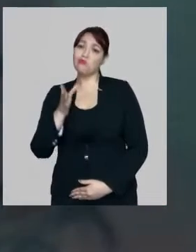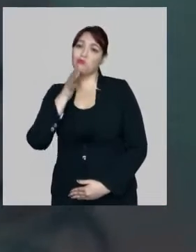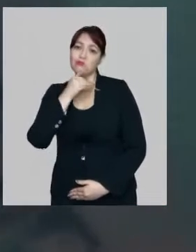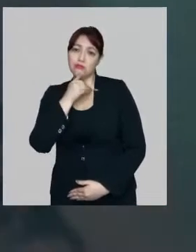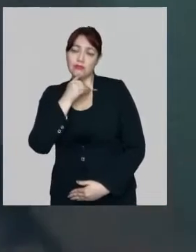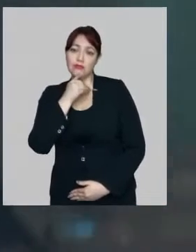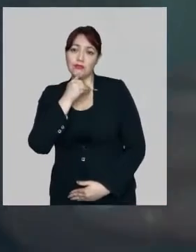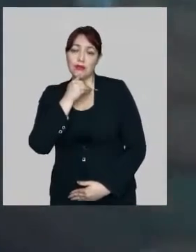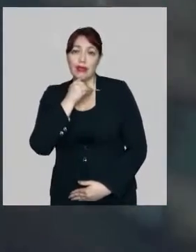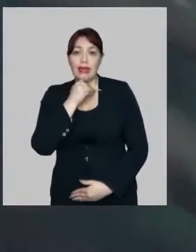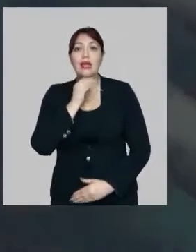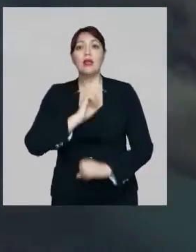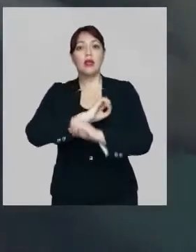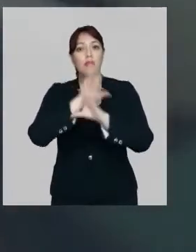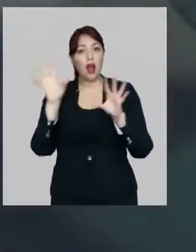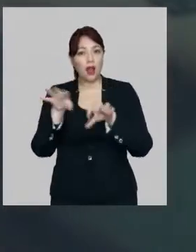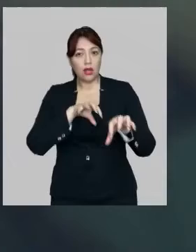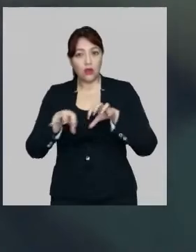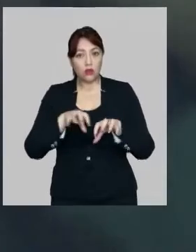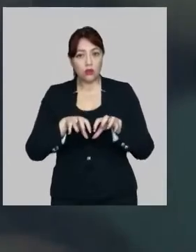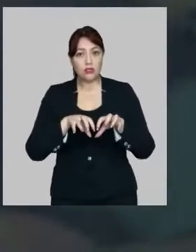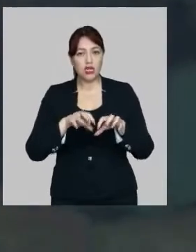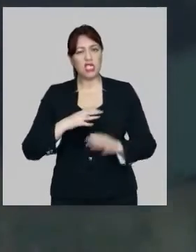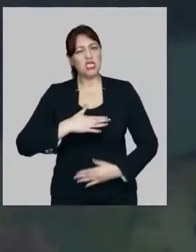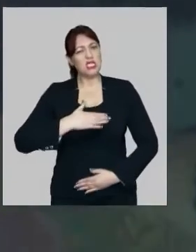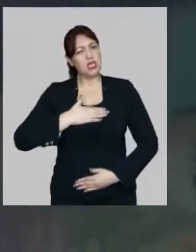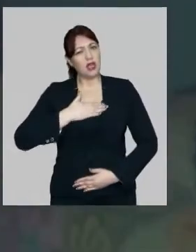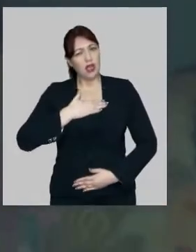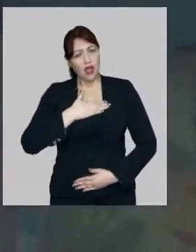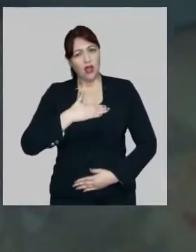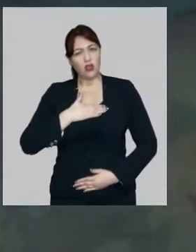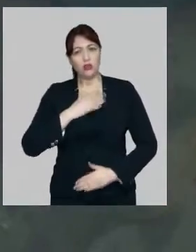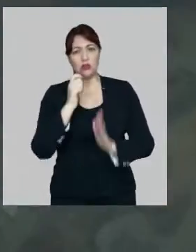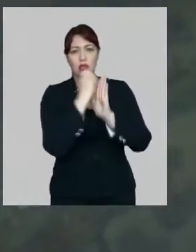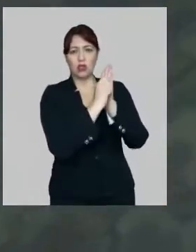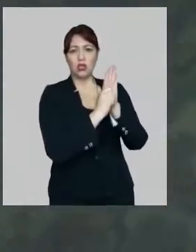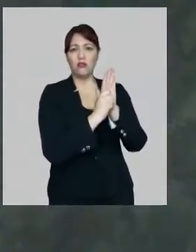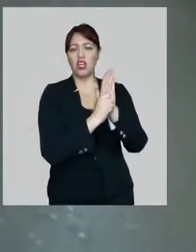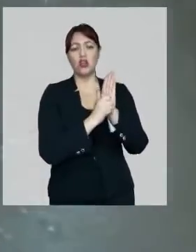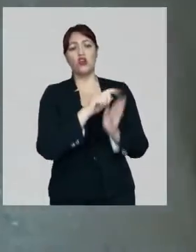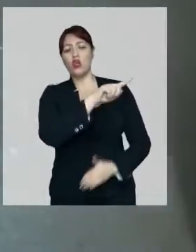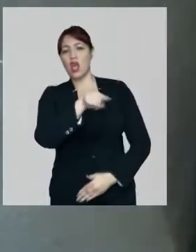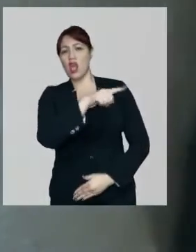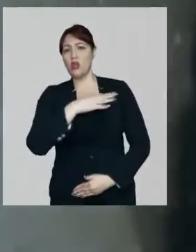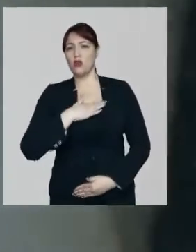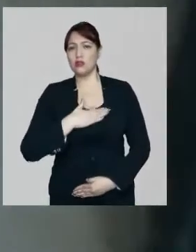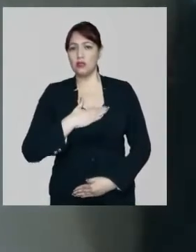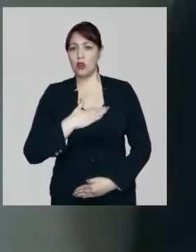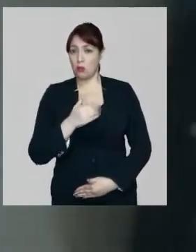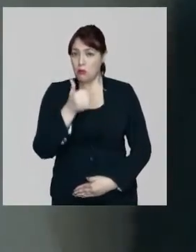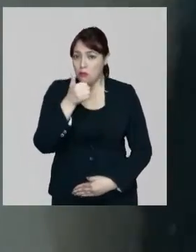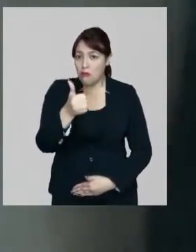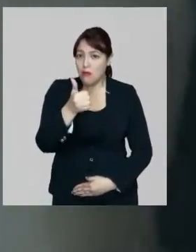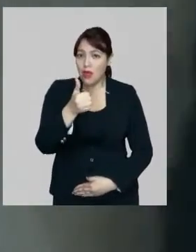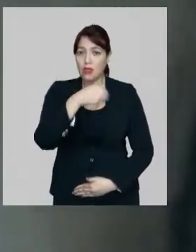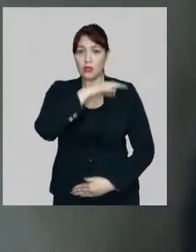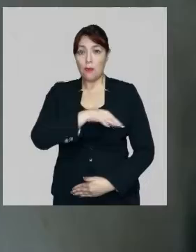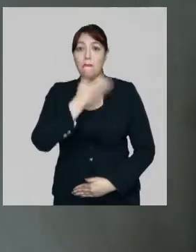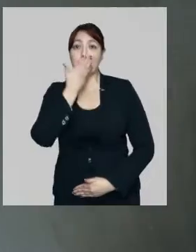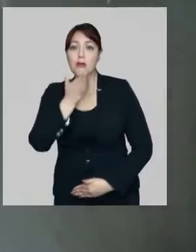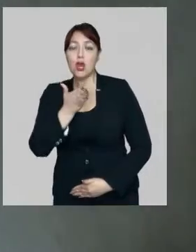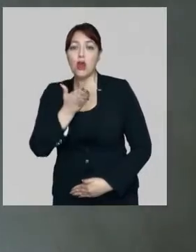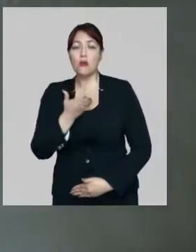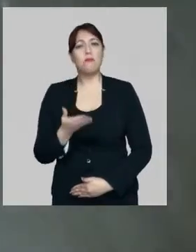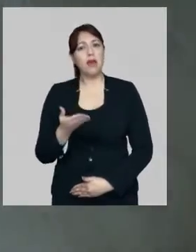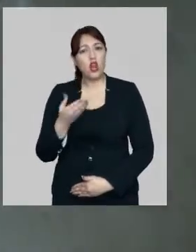Nosotros pedimos cosas súper claras y siento que escribieron lo que quisieron. Todo bien con mejorar las pensiones, pero que no